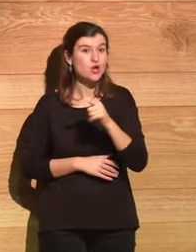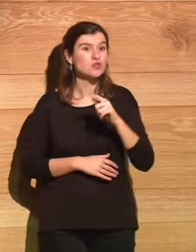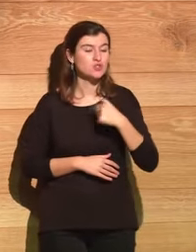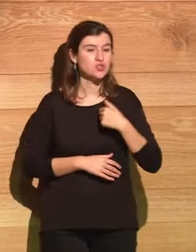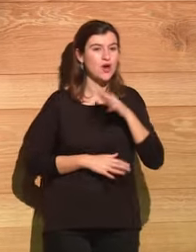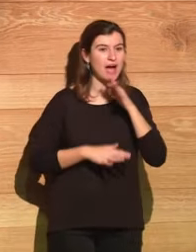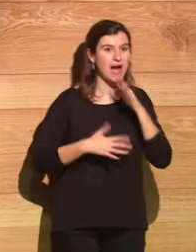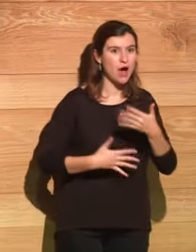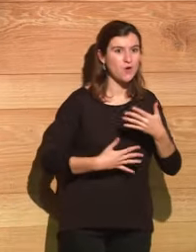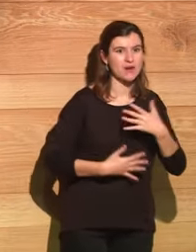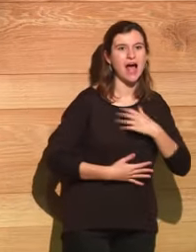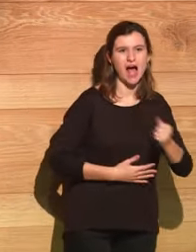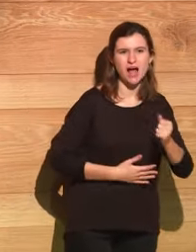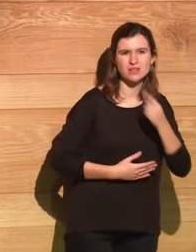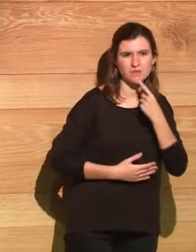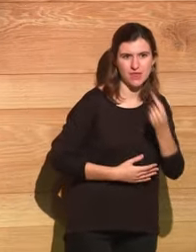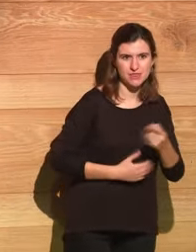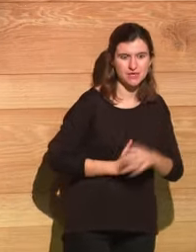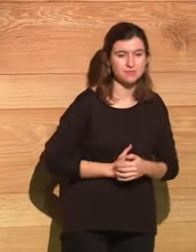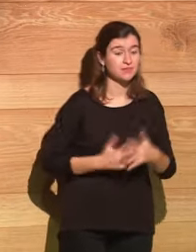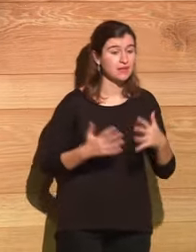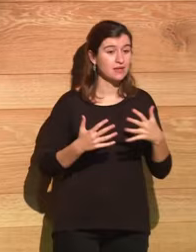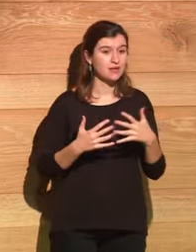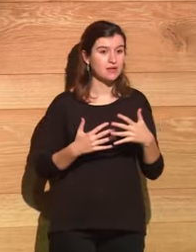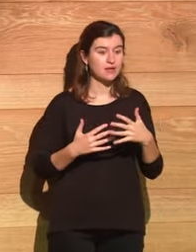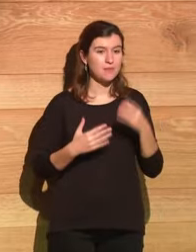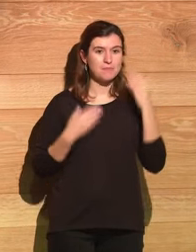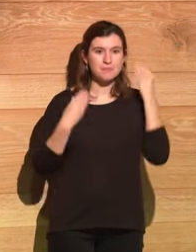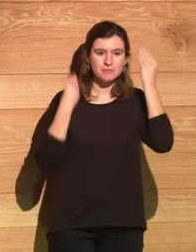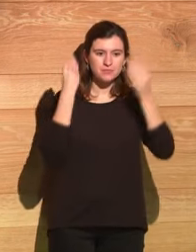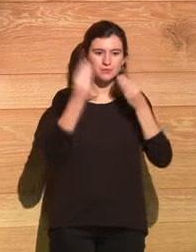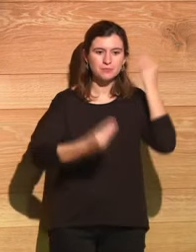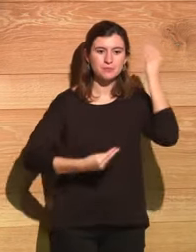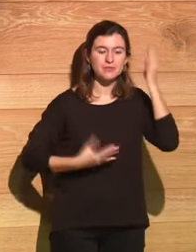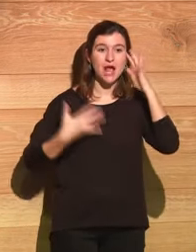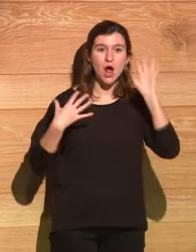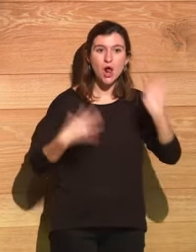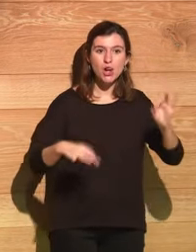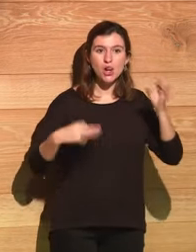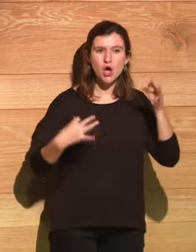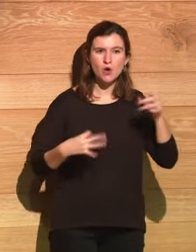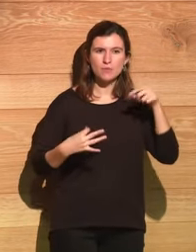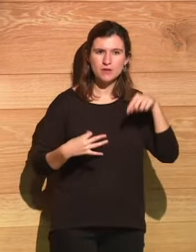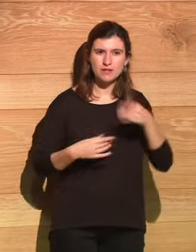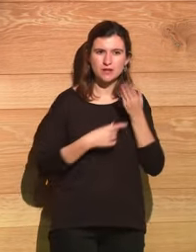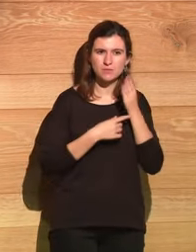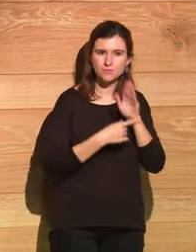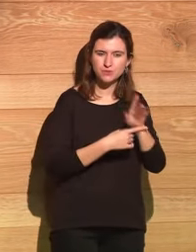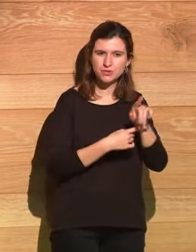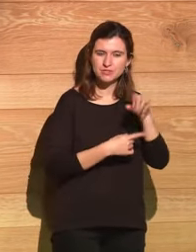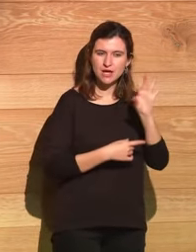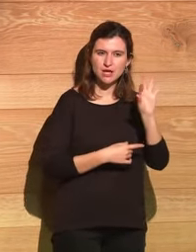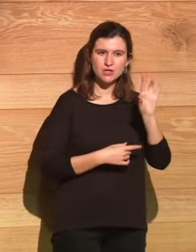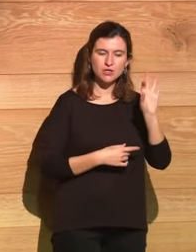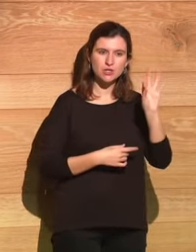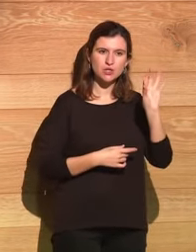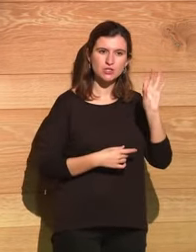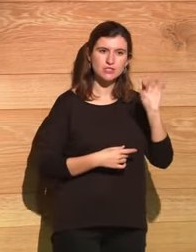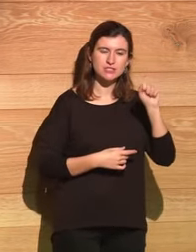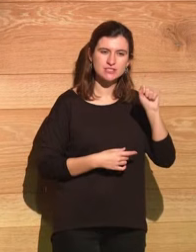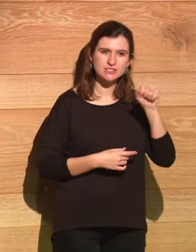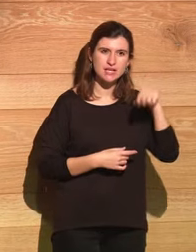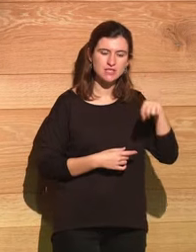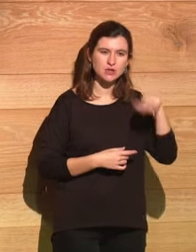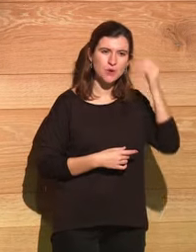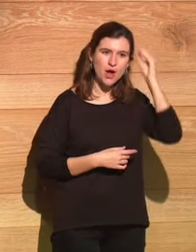¿Creéis que la humildad, a mí este texto me encanta, me parece que es perfectamente humilde, ¿creéis que la humildad que muestra aquí Rosa Chacel es la